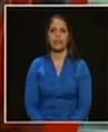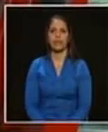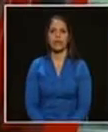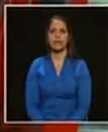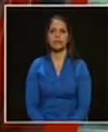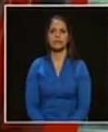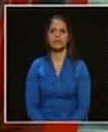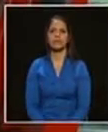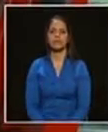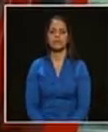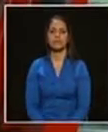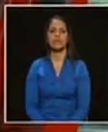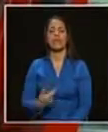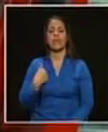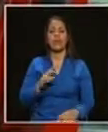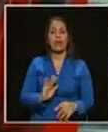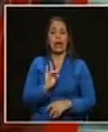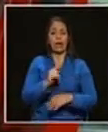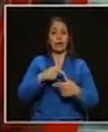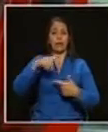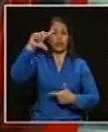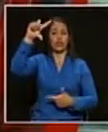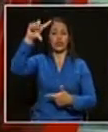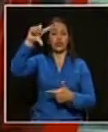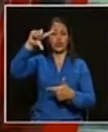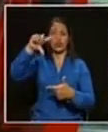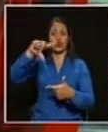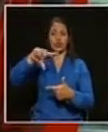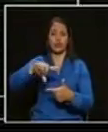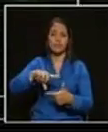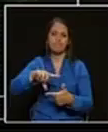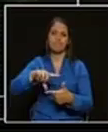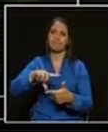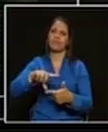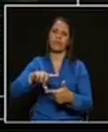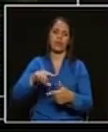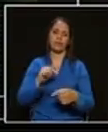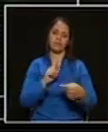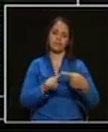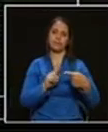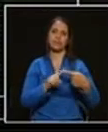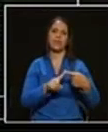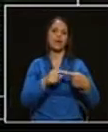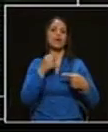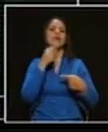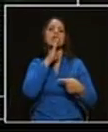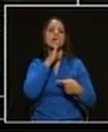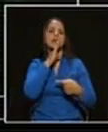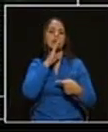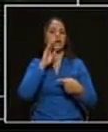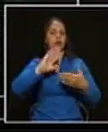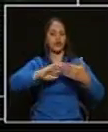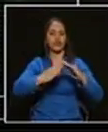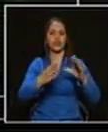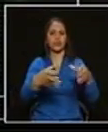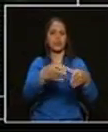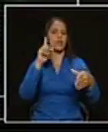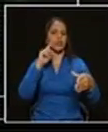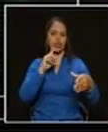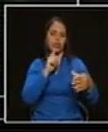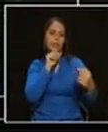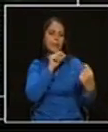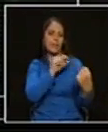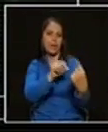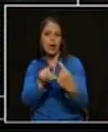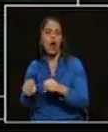Si van a cambiar de formato, lo deberían de primero preguntarle tanto a los intérpretes que están en el